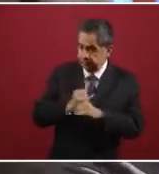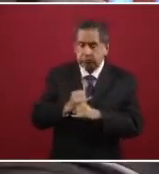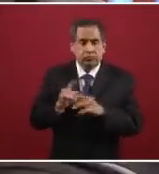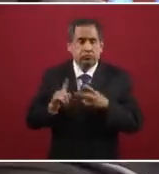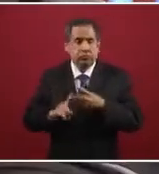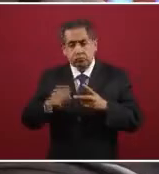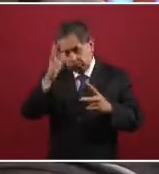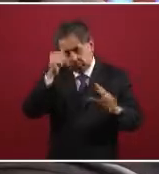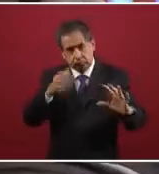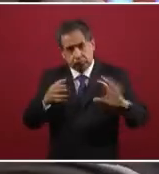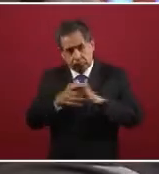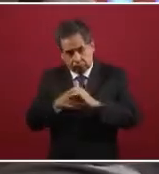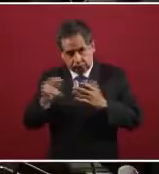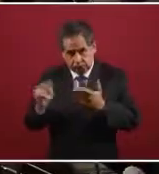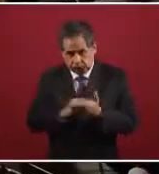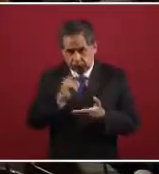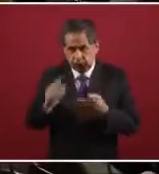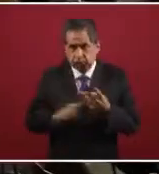acuerdos bilaterales,